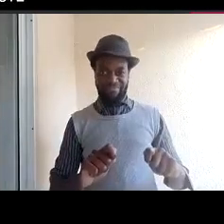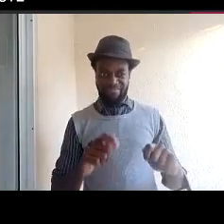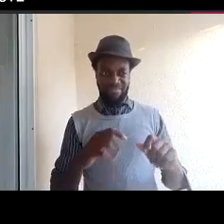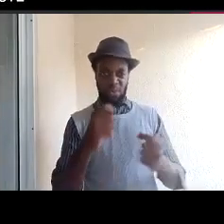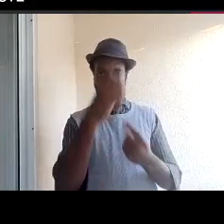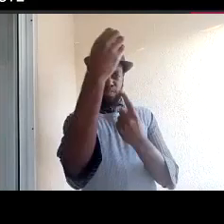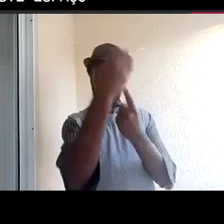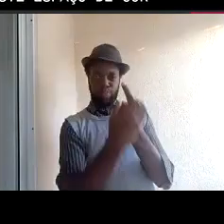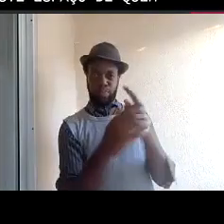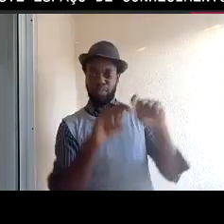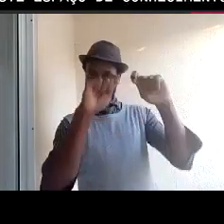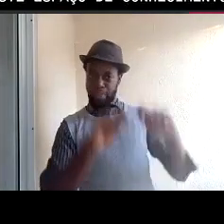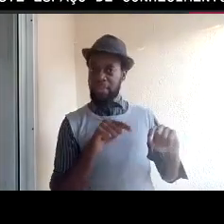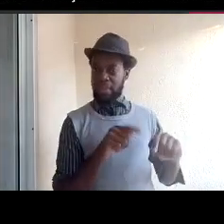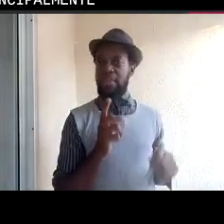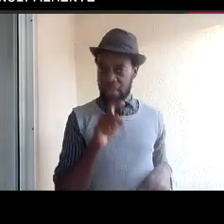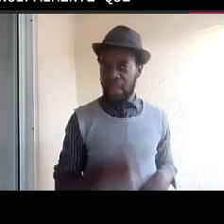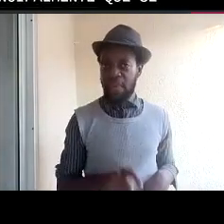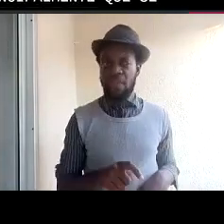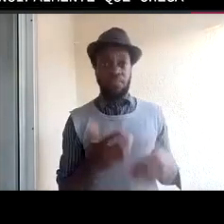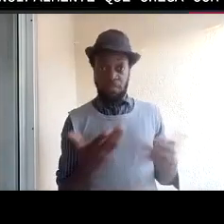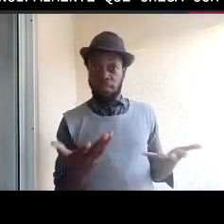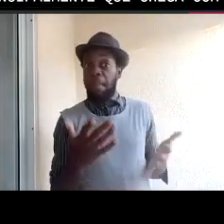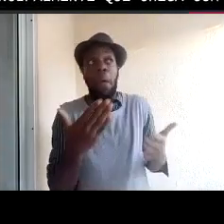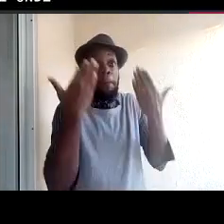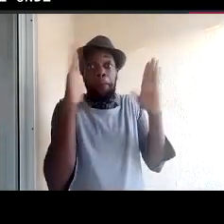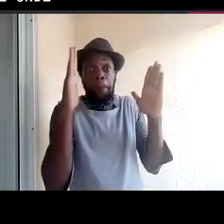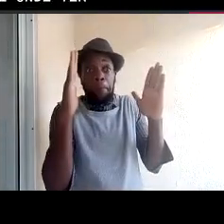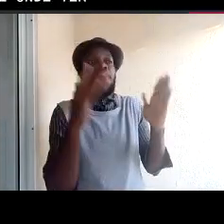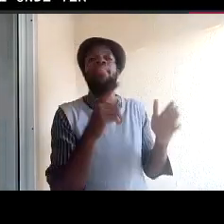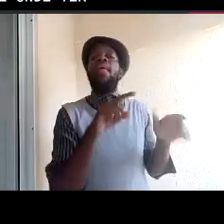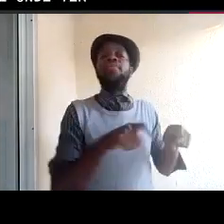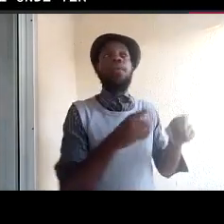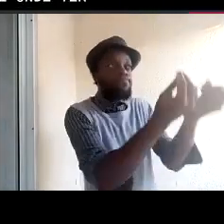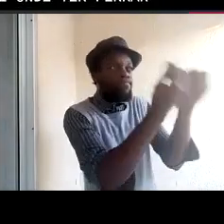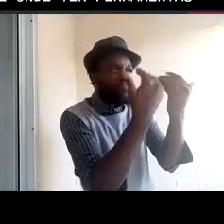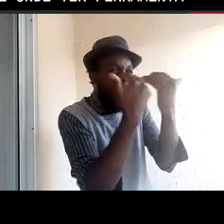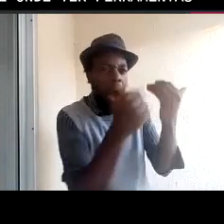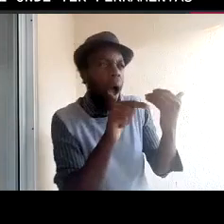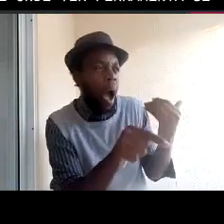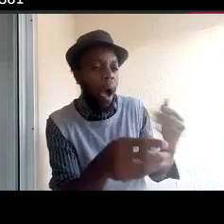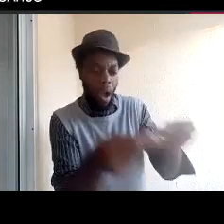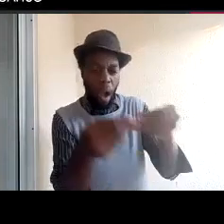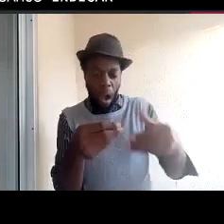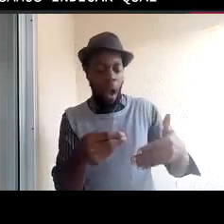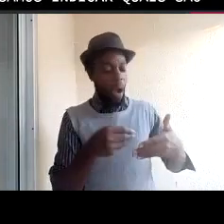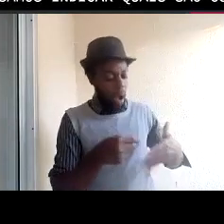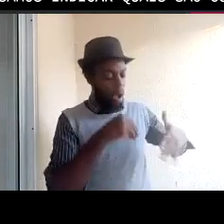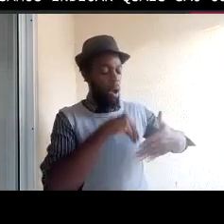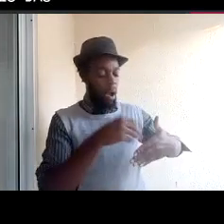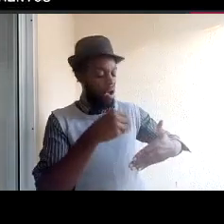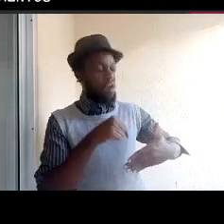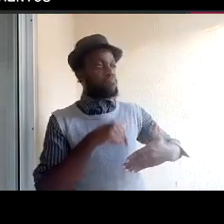especialmente en Asia, acerca de dónde obtener métodos anticonceptivos. Desde que se han suscrito